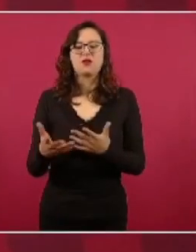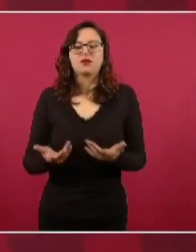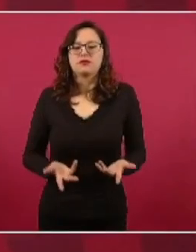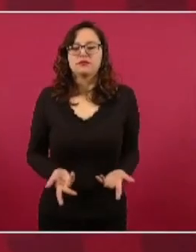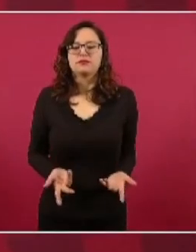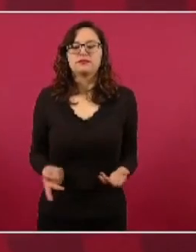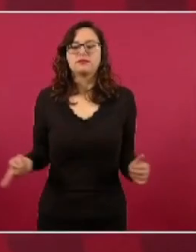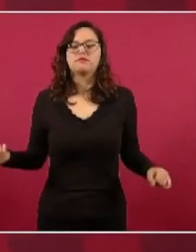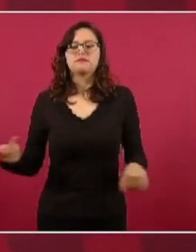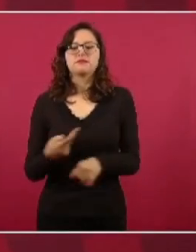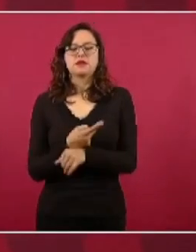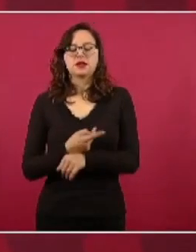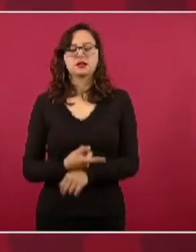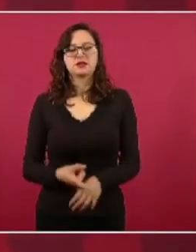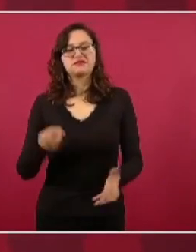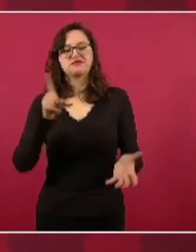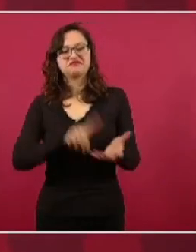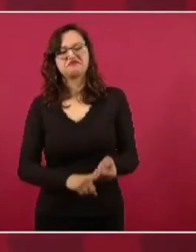abogados,